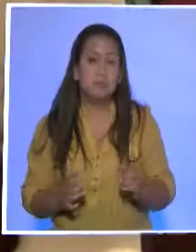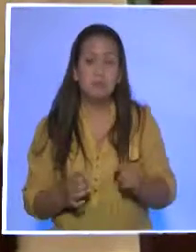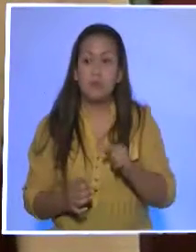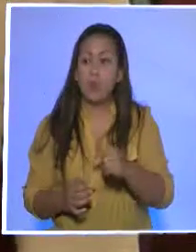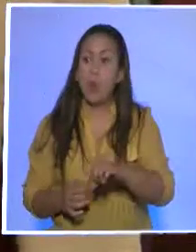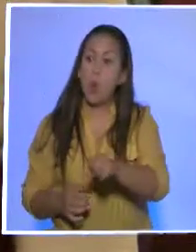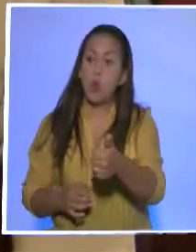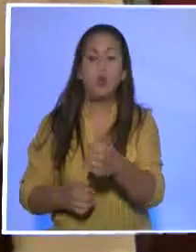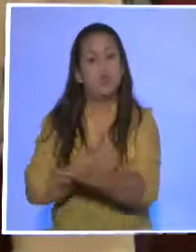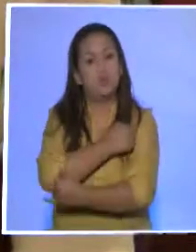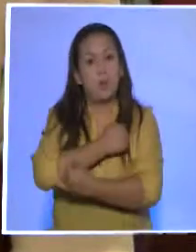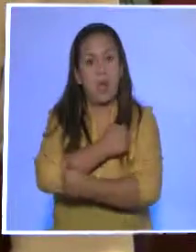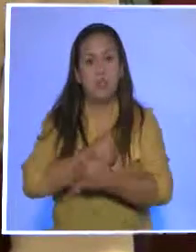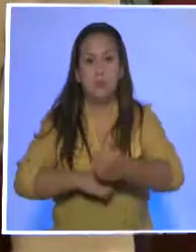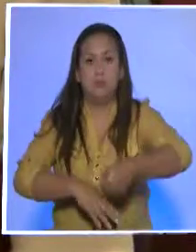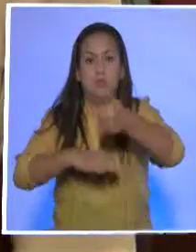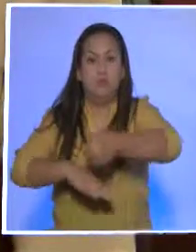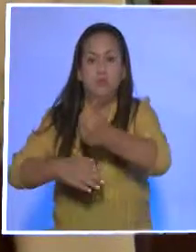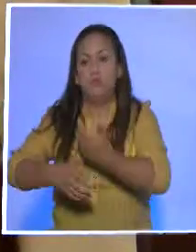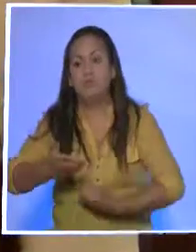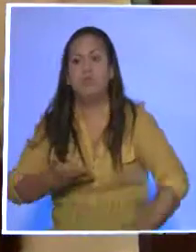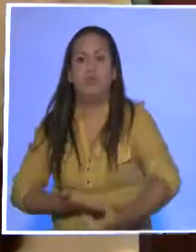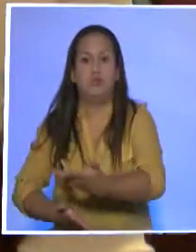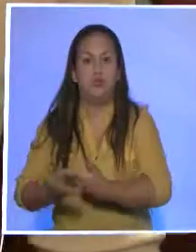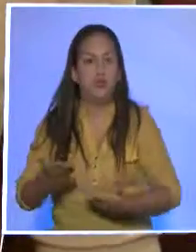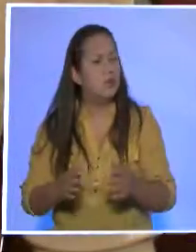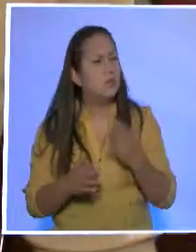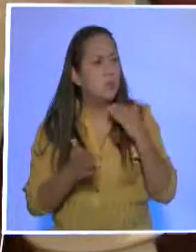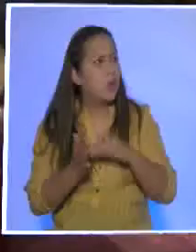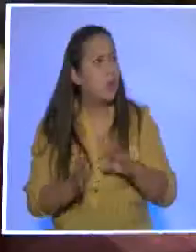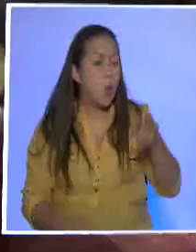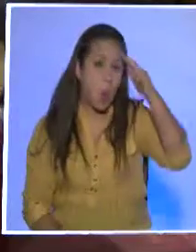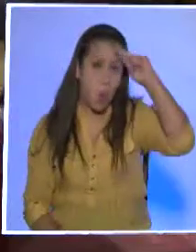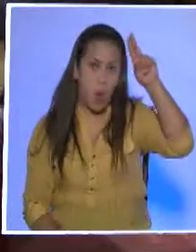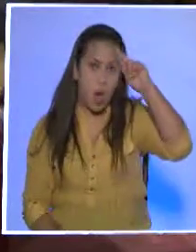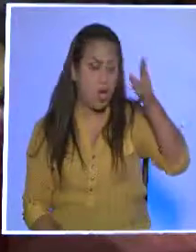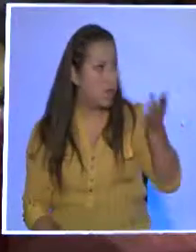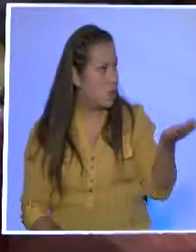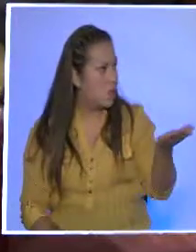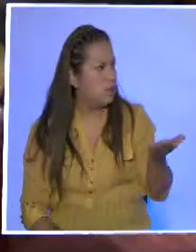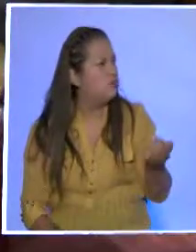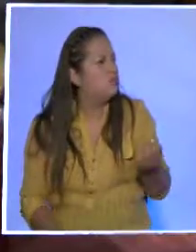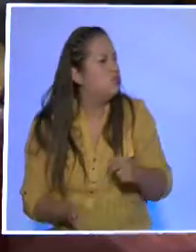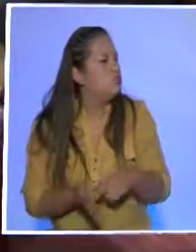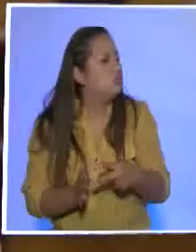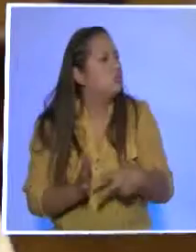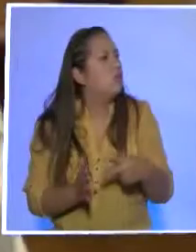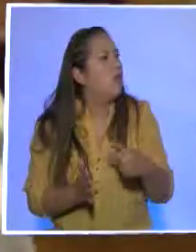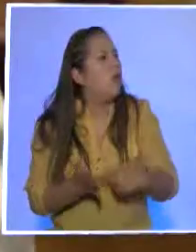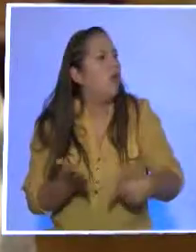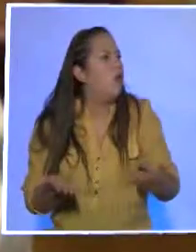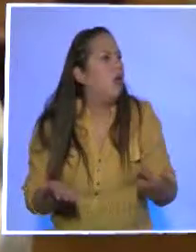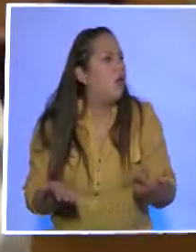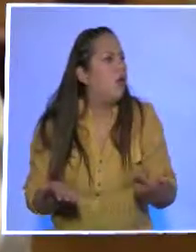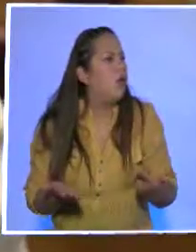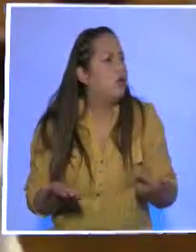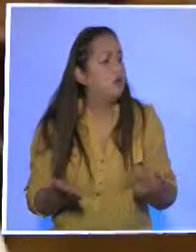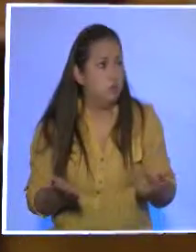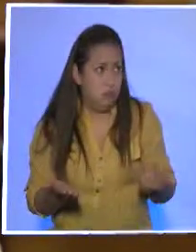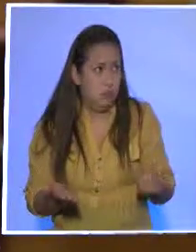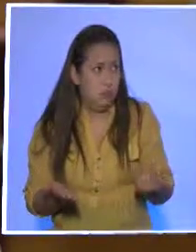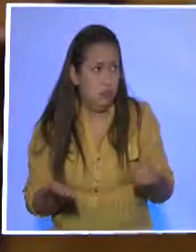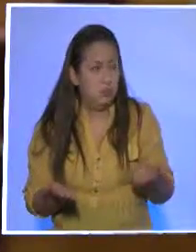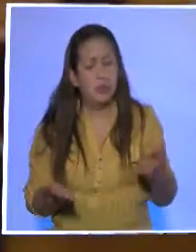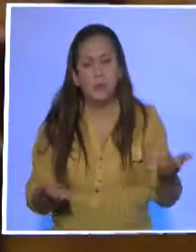caso en el caso particular de uruguay que podemos decir al respecto bueno en el caso de uruguay nosotros estamos en el tercer